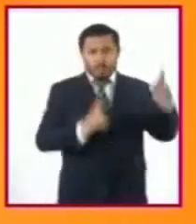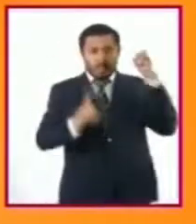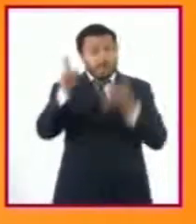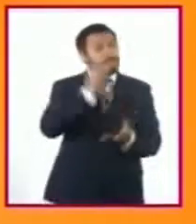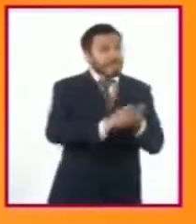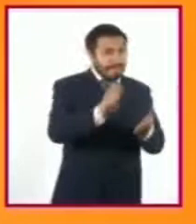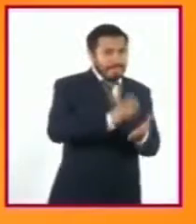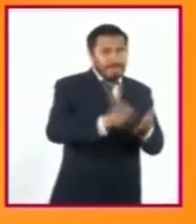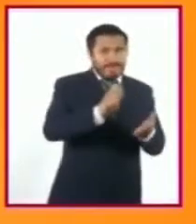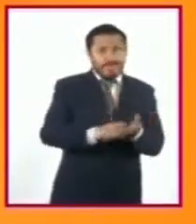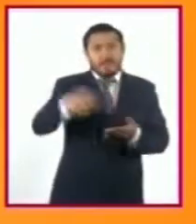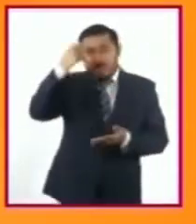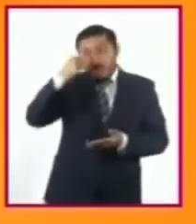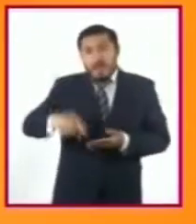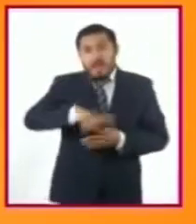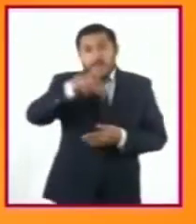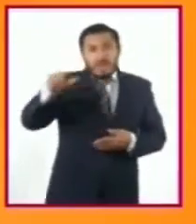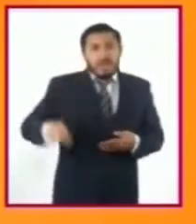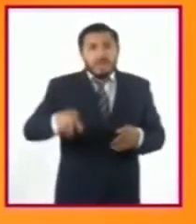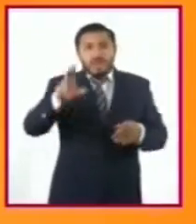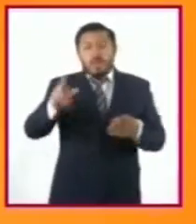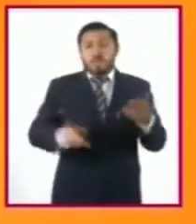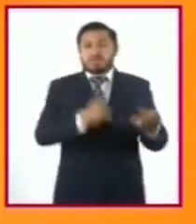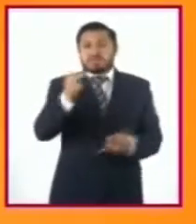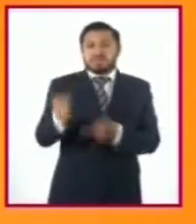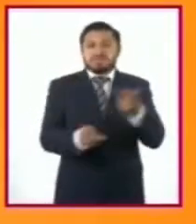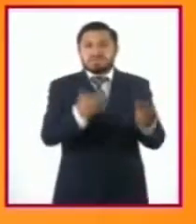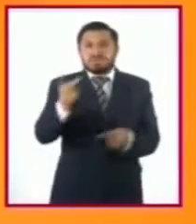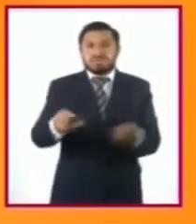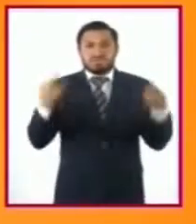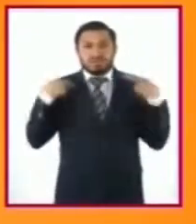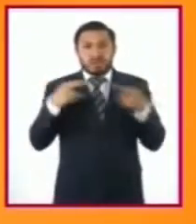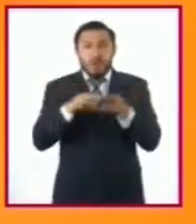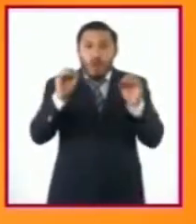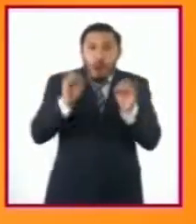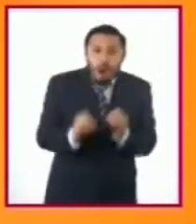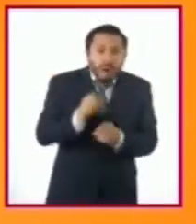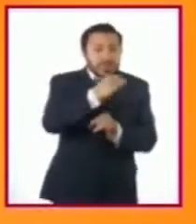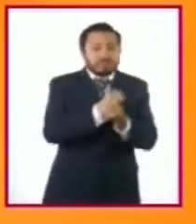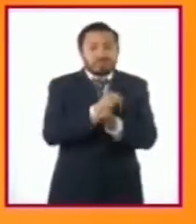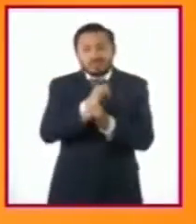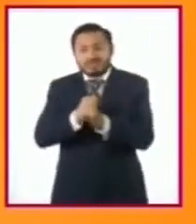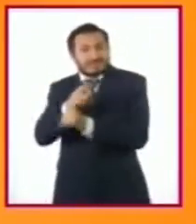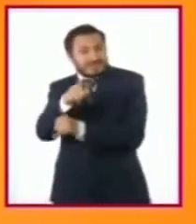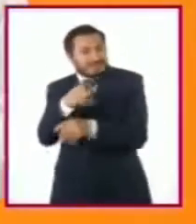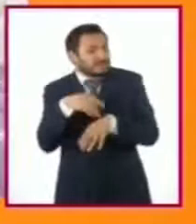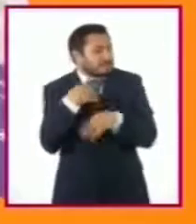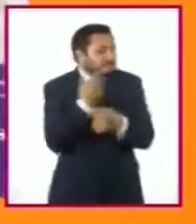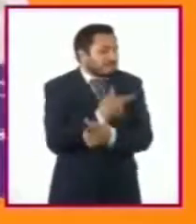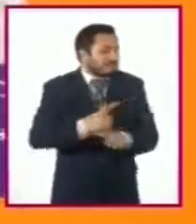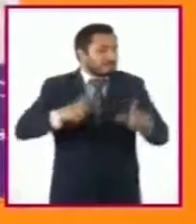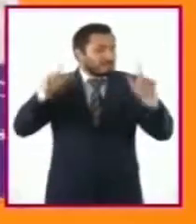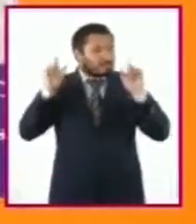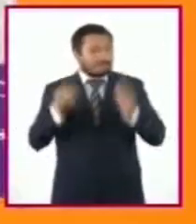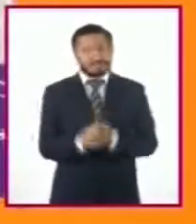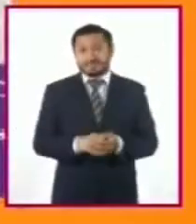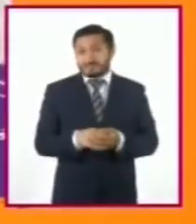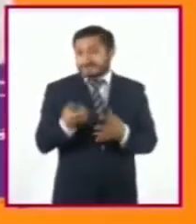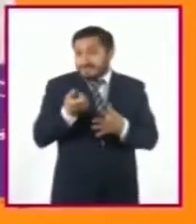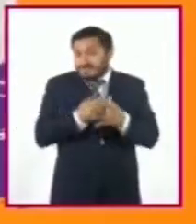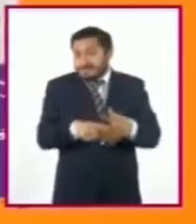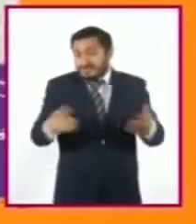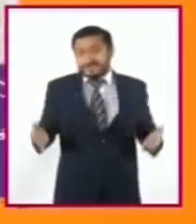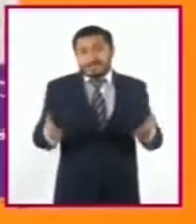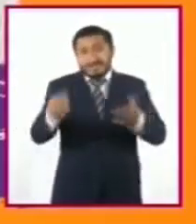anótala para que después la preguntes a tu maestro o bien la investigues por tu cuenta. Comenzaremos con la